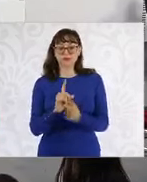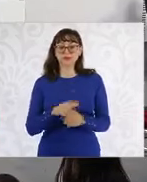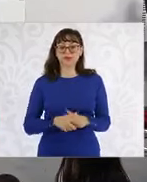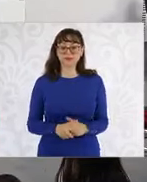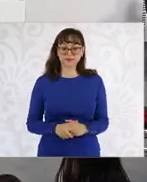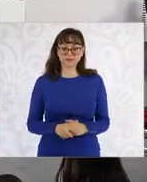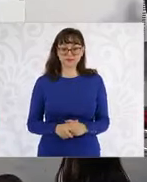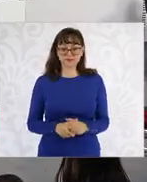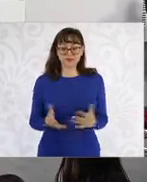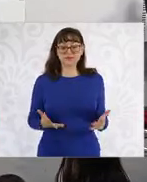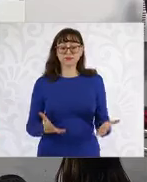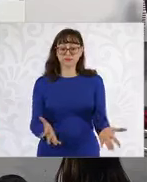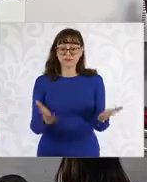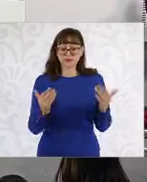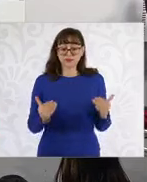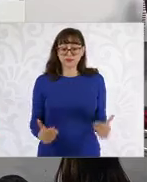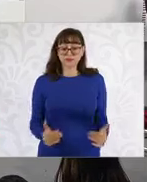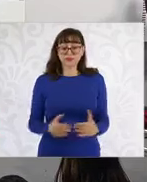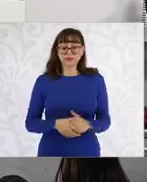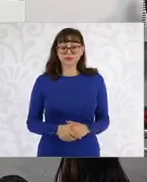siguiente.